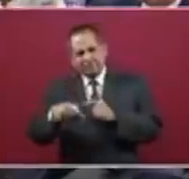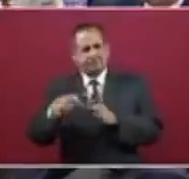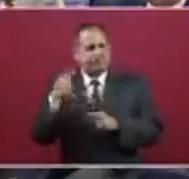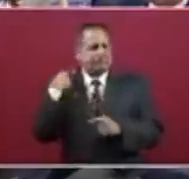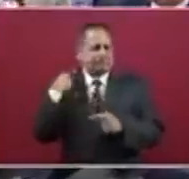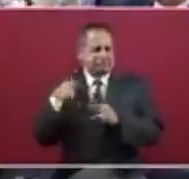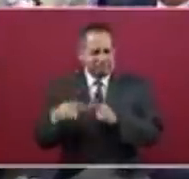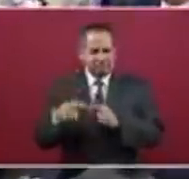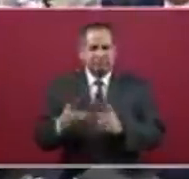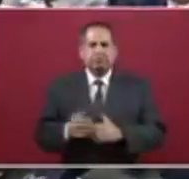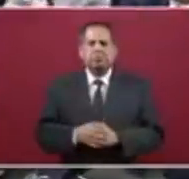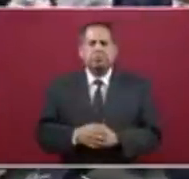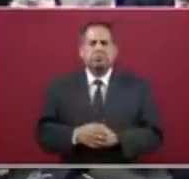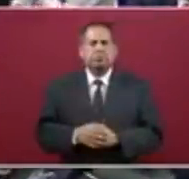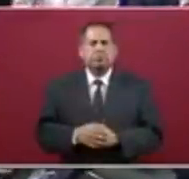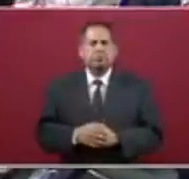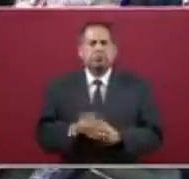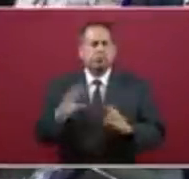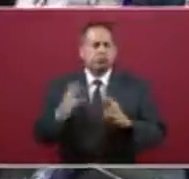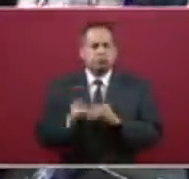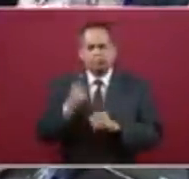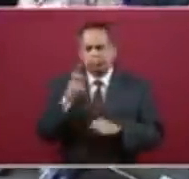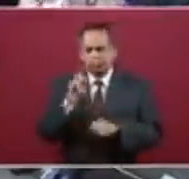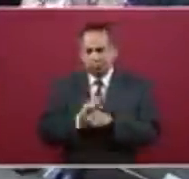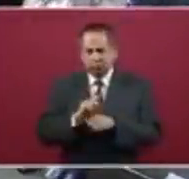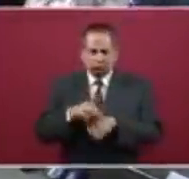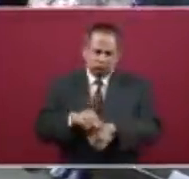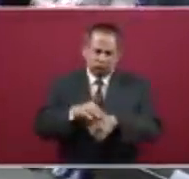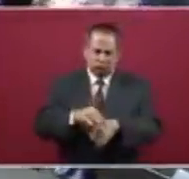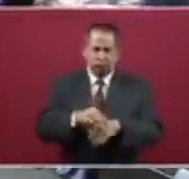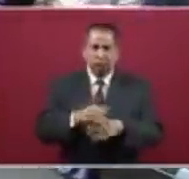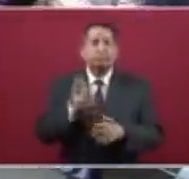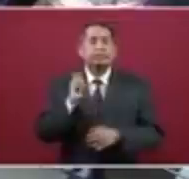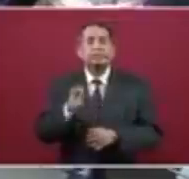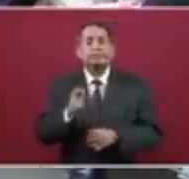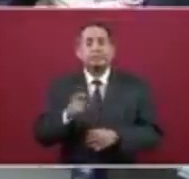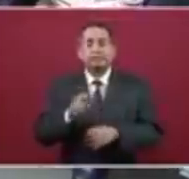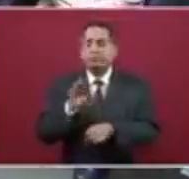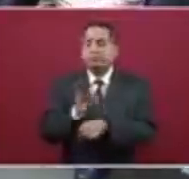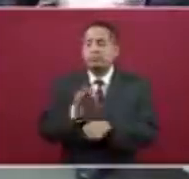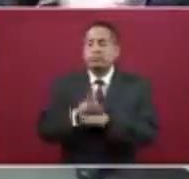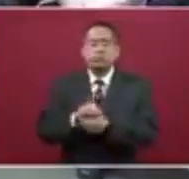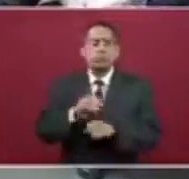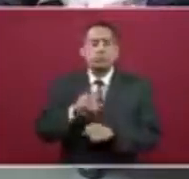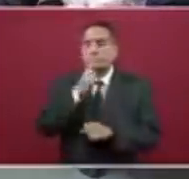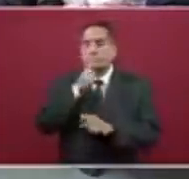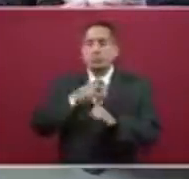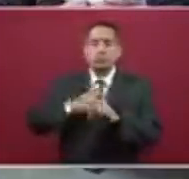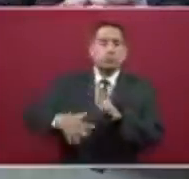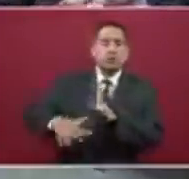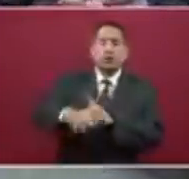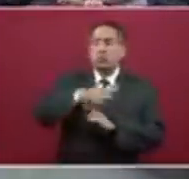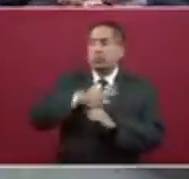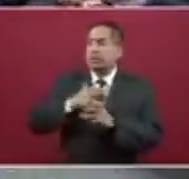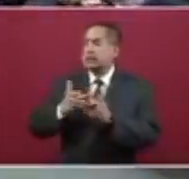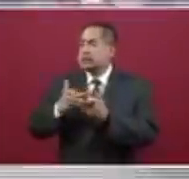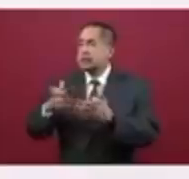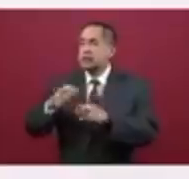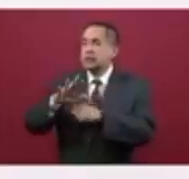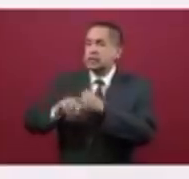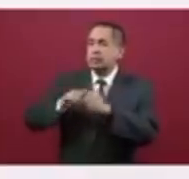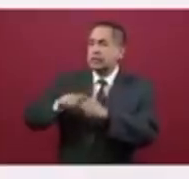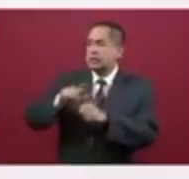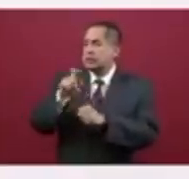hemos definido con hechos la política de protección al medio ambiente decidimos no